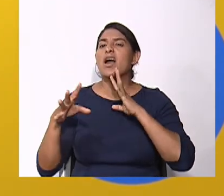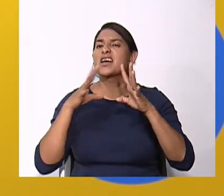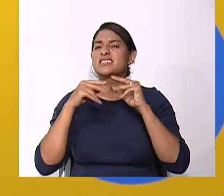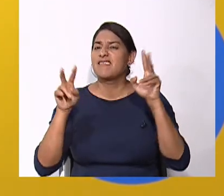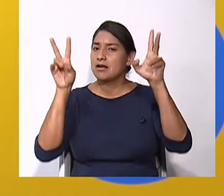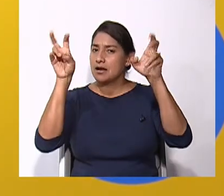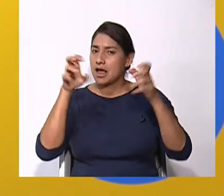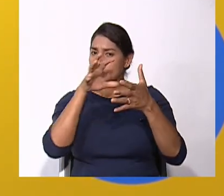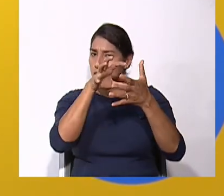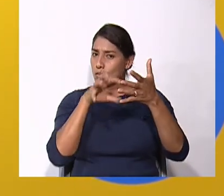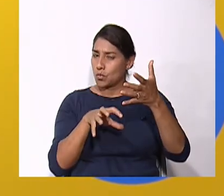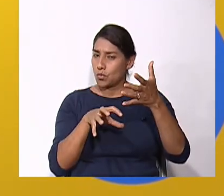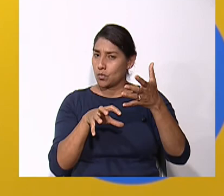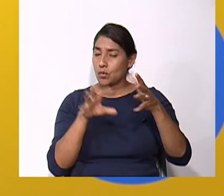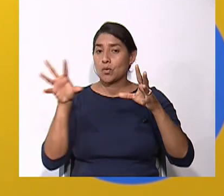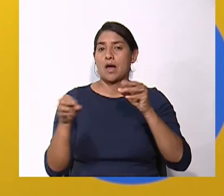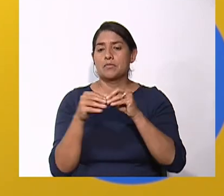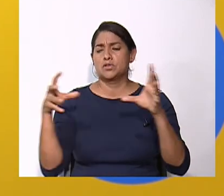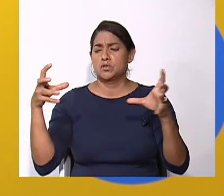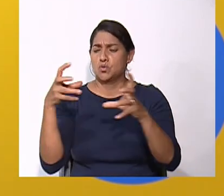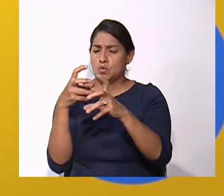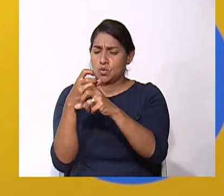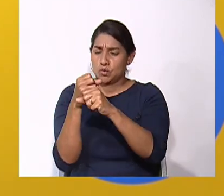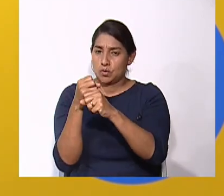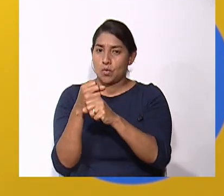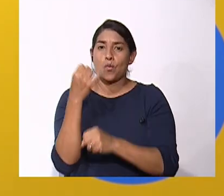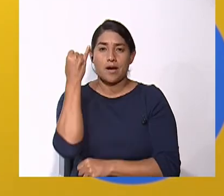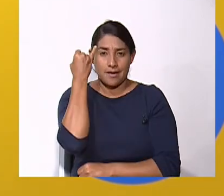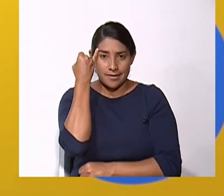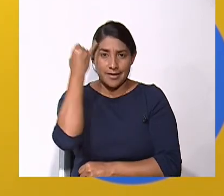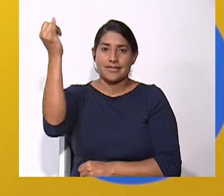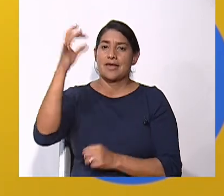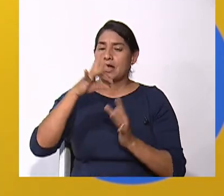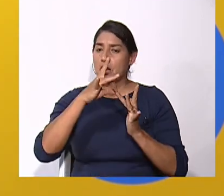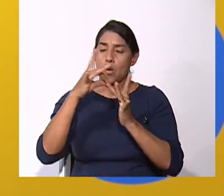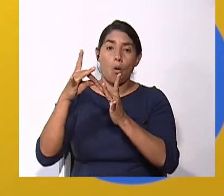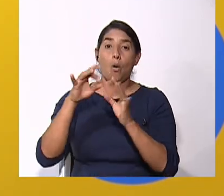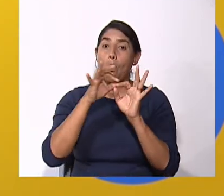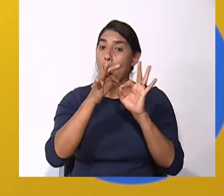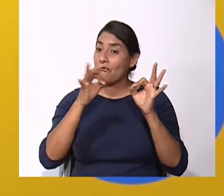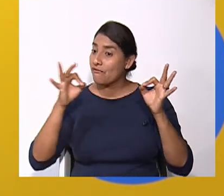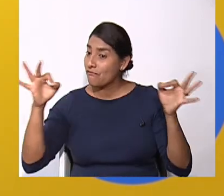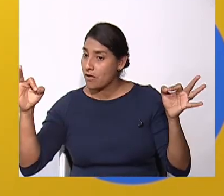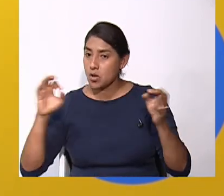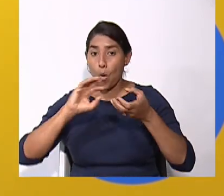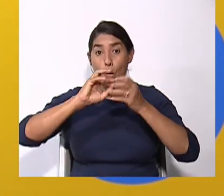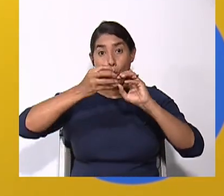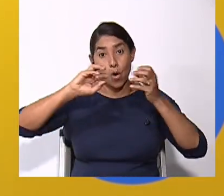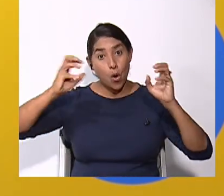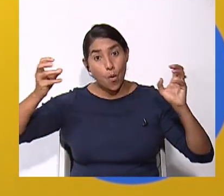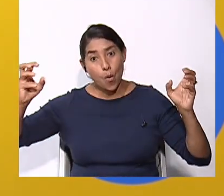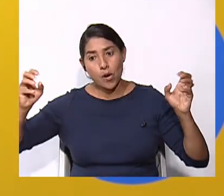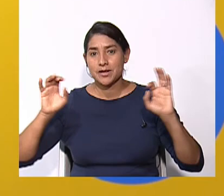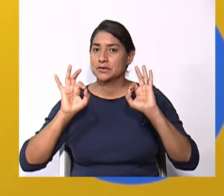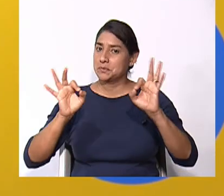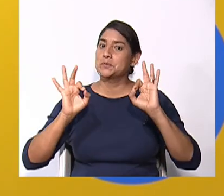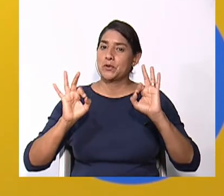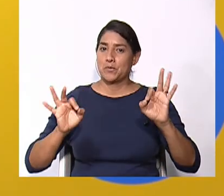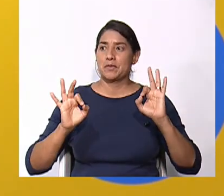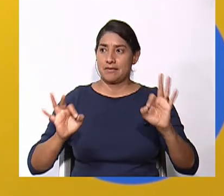el texto y se resume en una idea, en una frase, en una oración. Muy